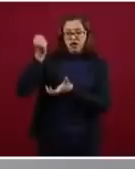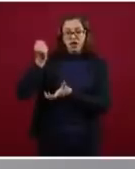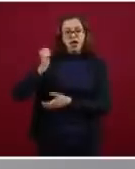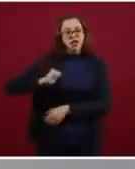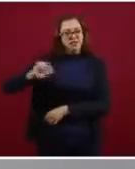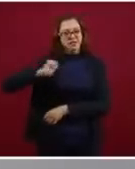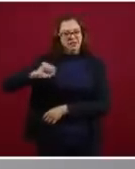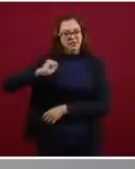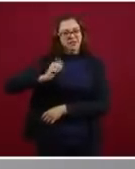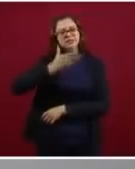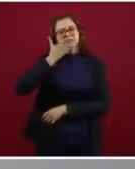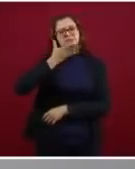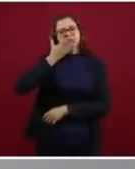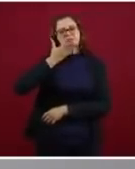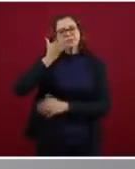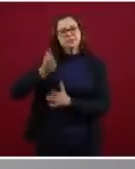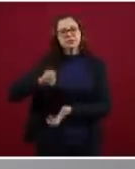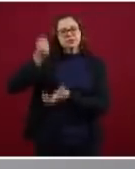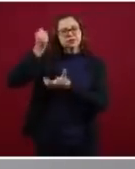antes